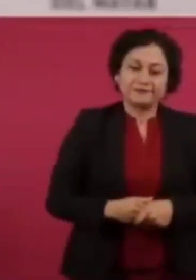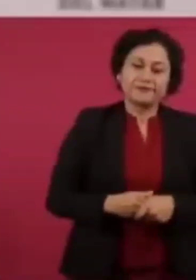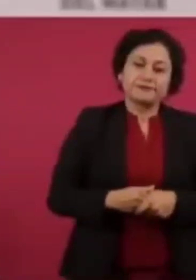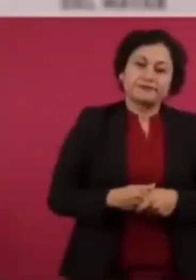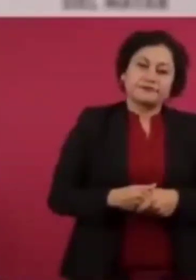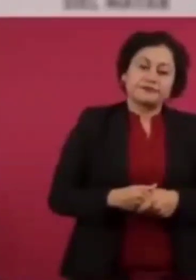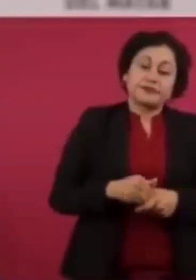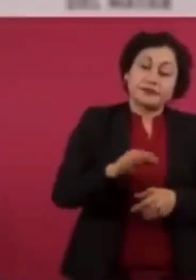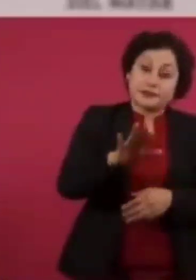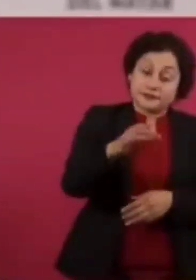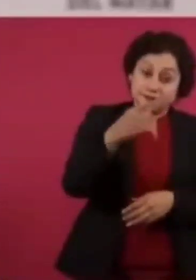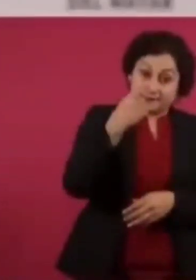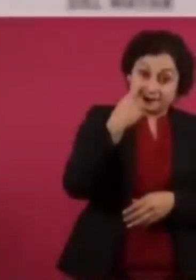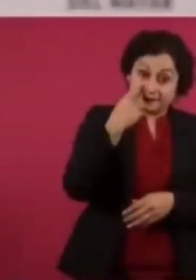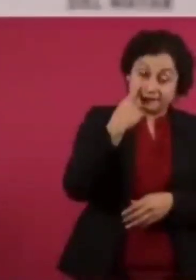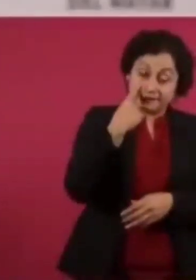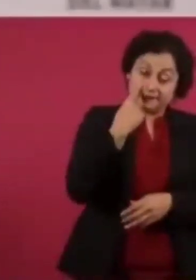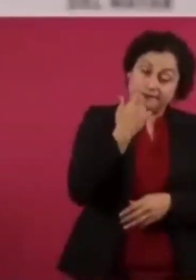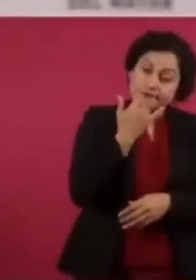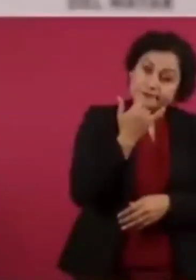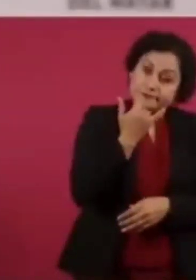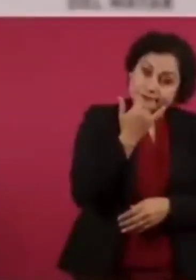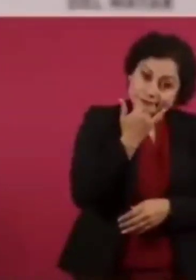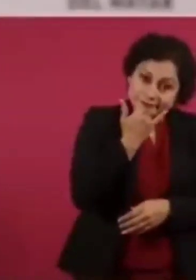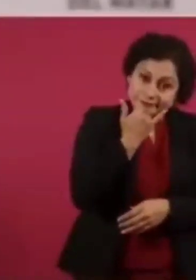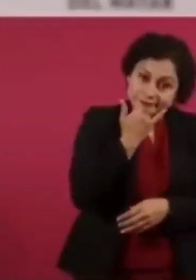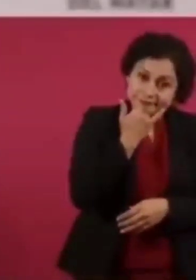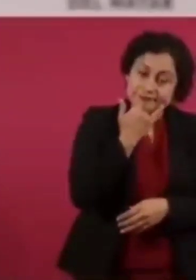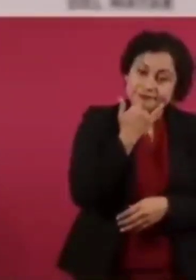ofrezco disculpas.